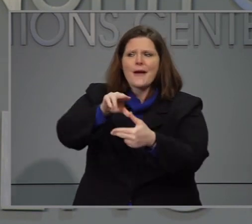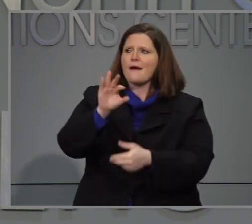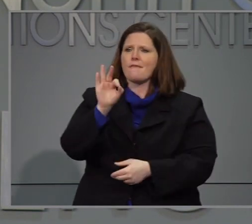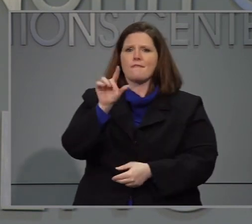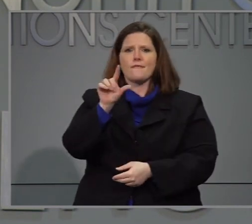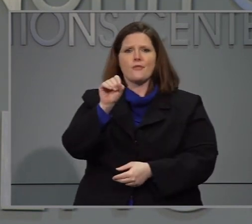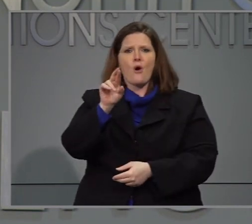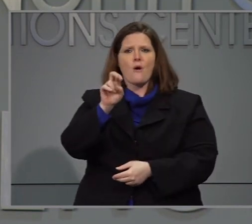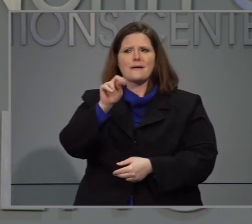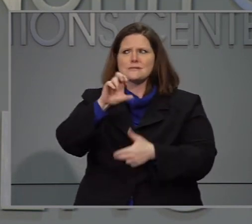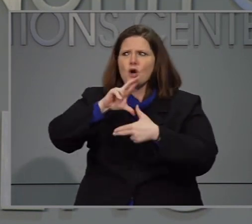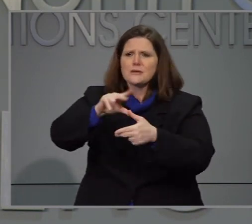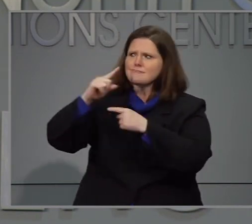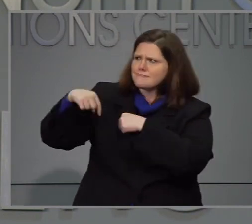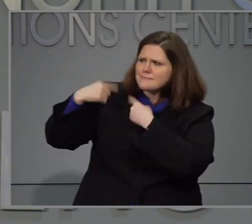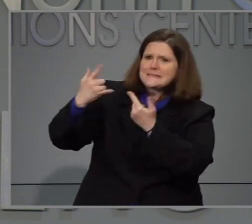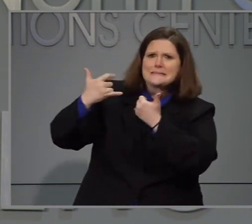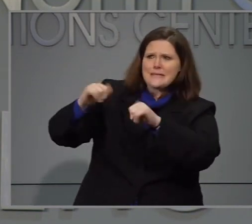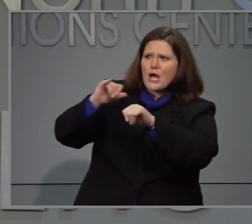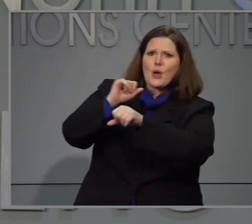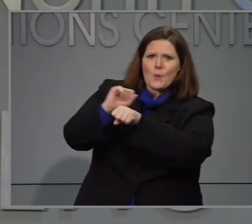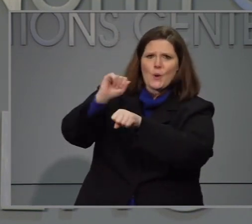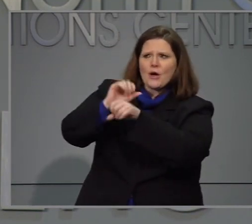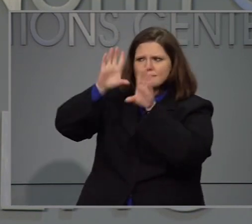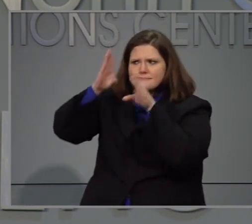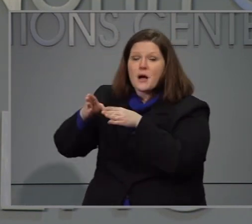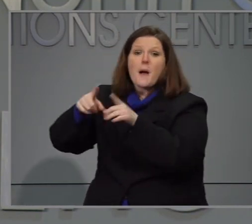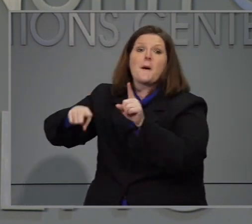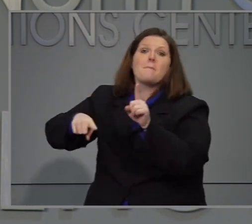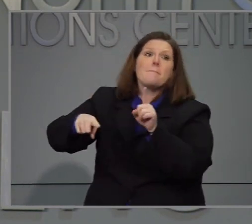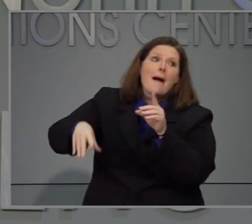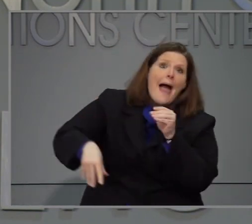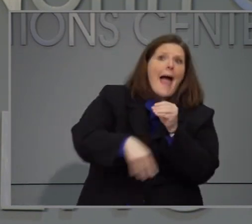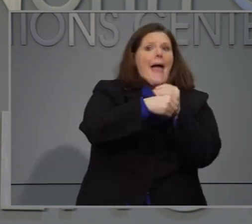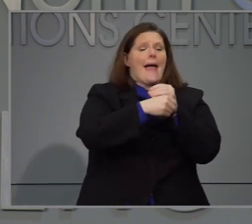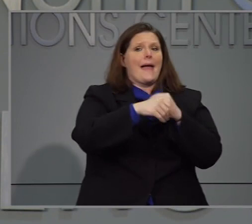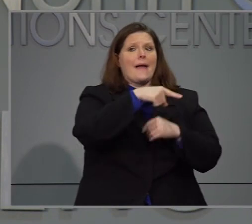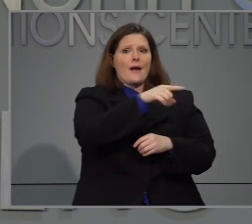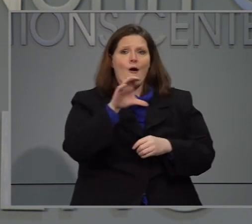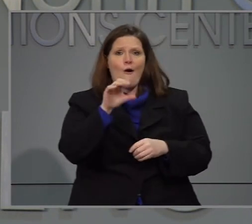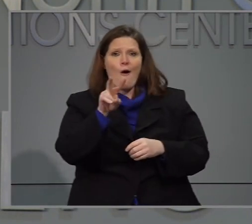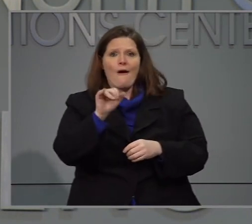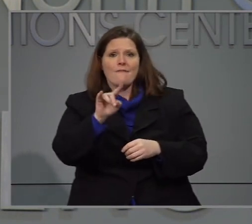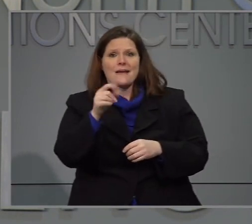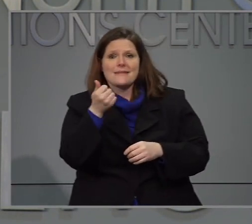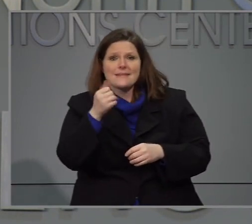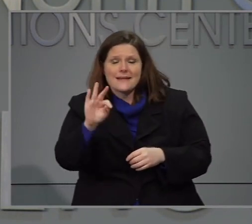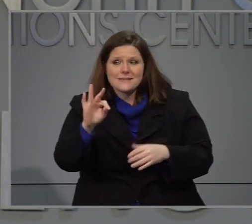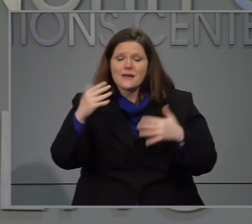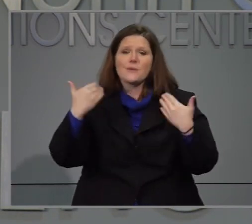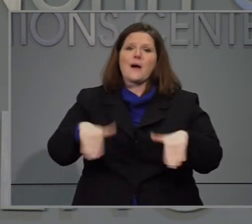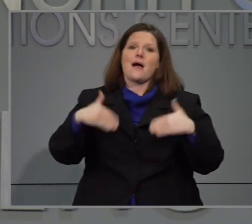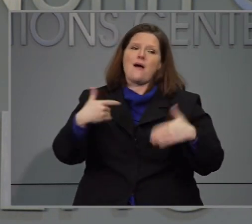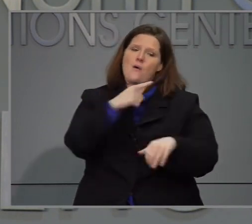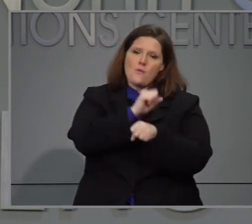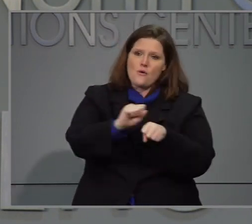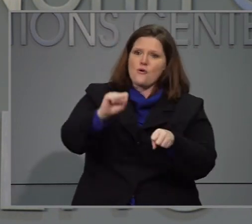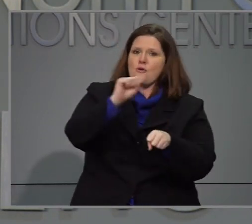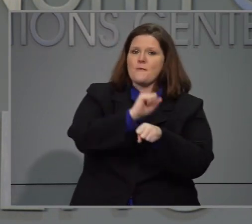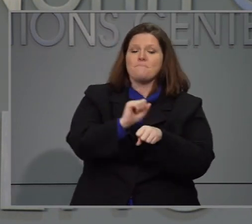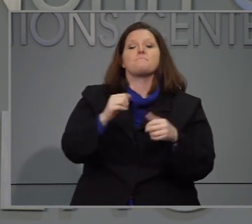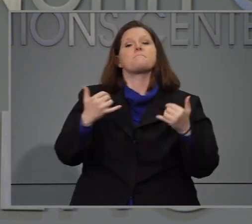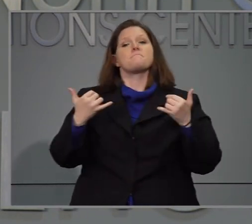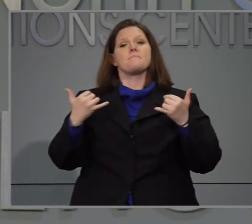Matthew y Florence y estos huracanes. Agradezco mucho por todo lo que hacen ellos. Ahora vamos a aceptar preguntas de los